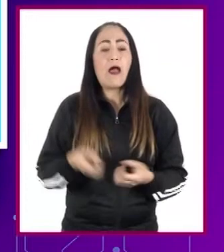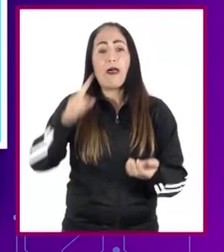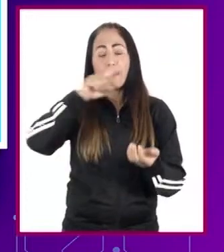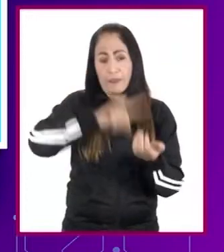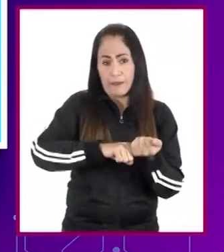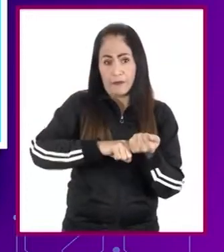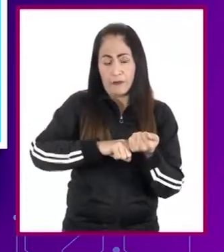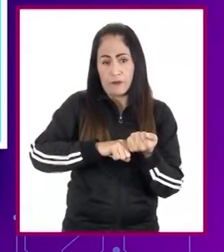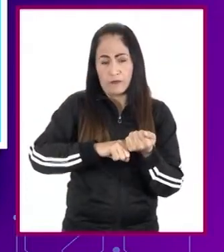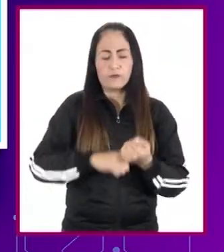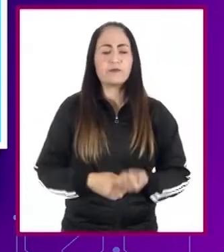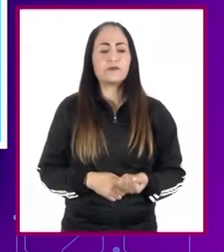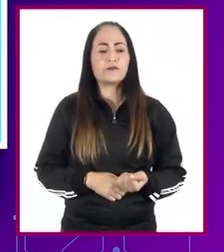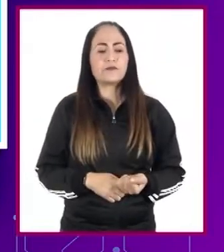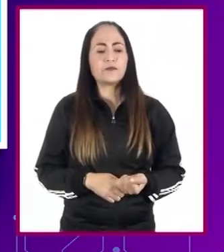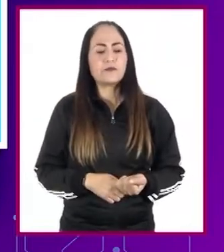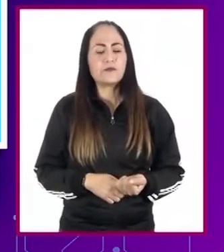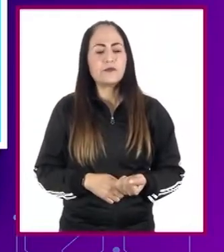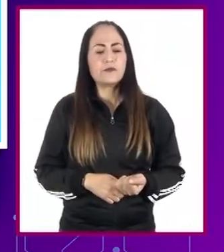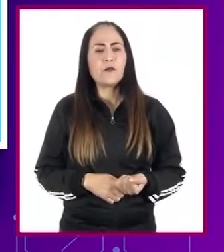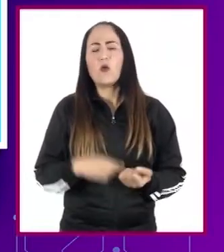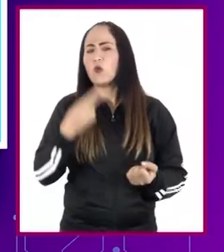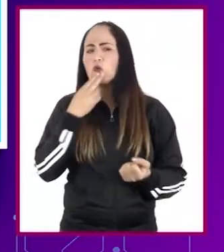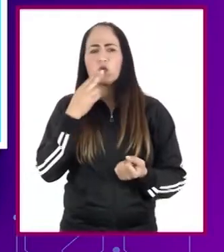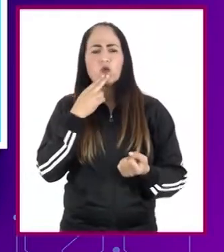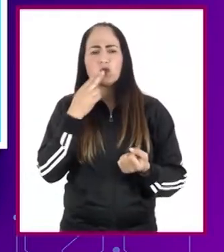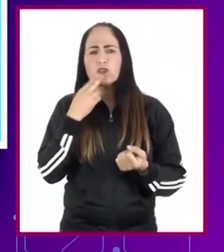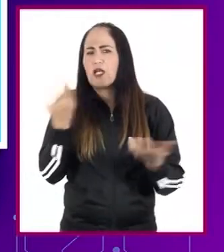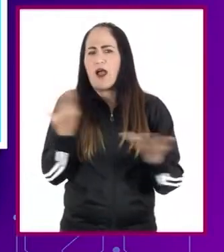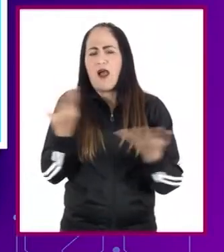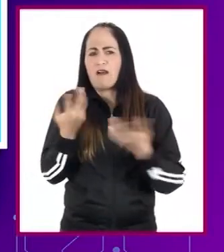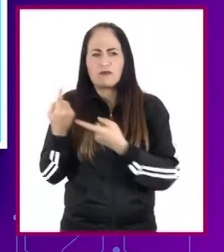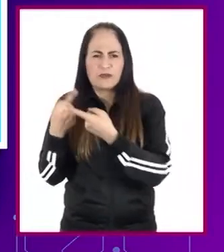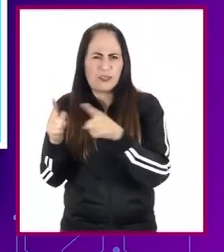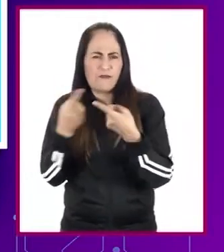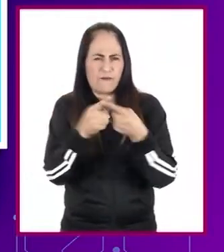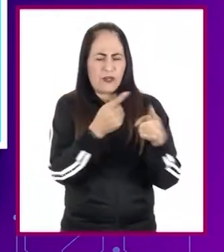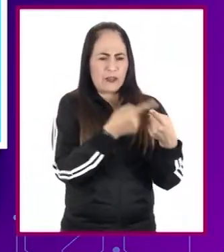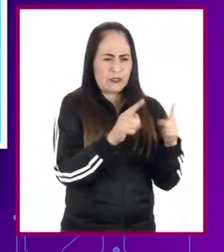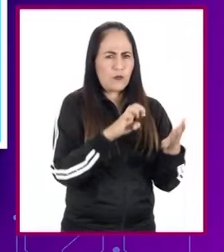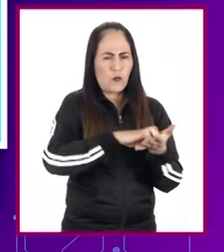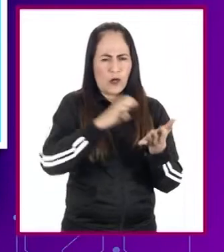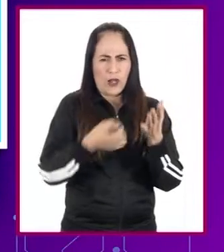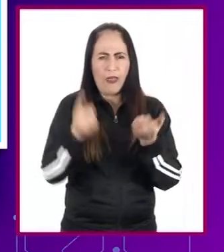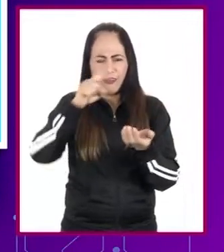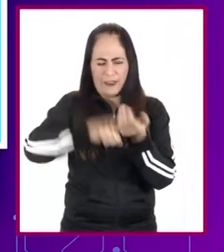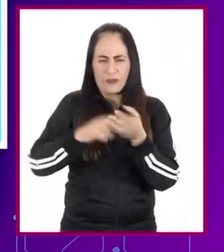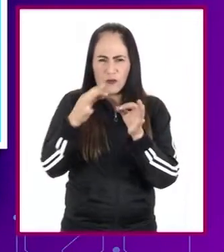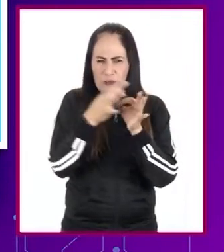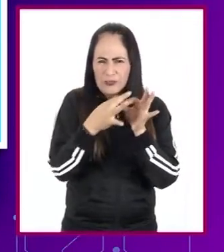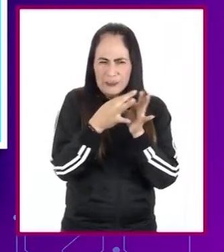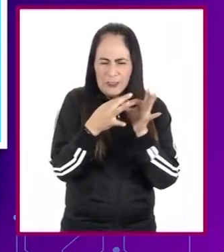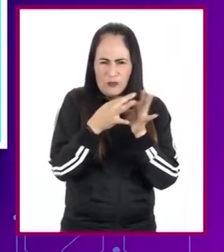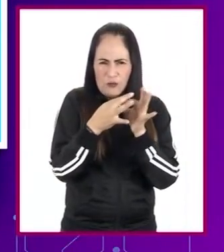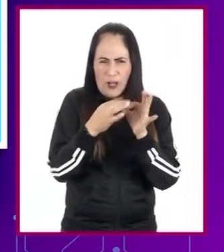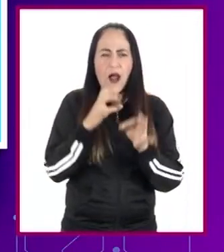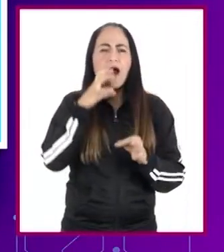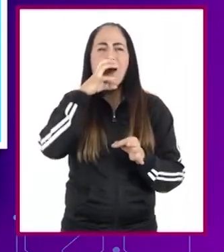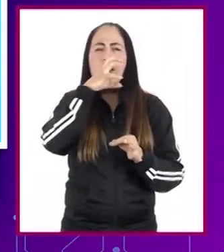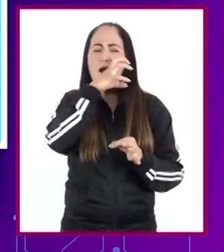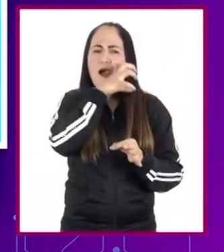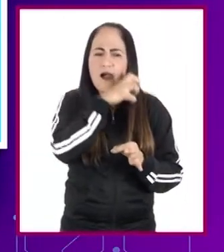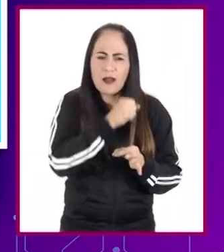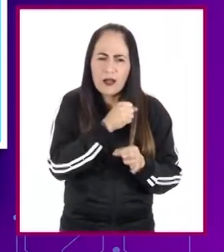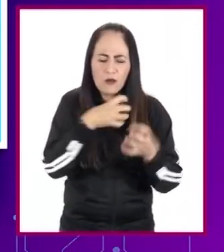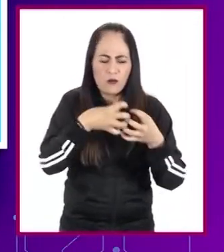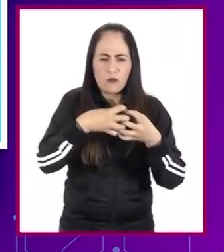sustancias y se utiliza para distintas funciones a diferentes niveles. A nivel celular, se genera calor y se lleva a cabo la